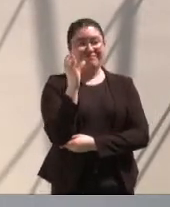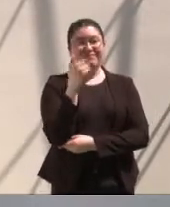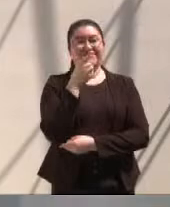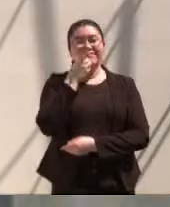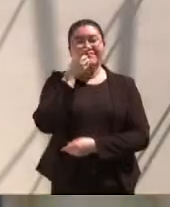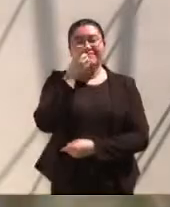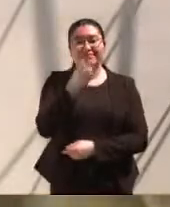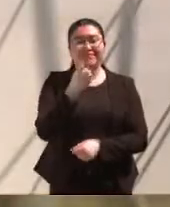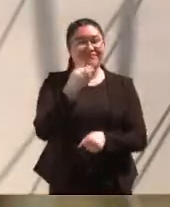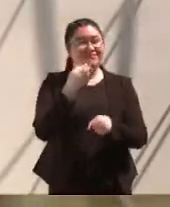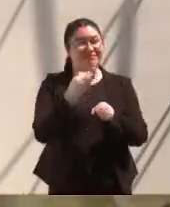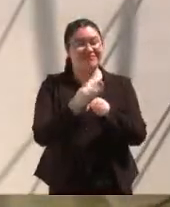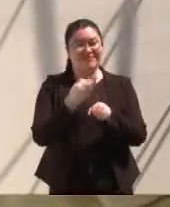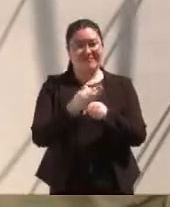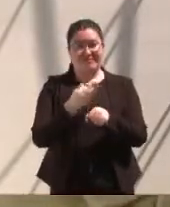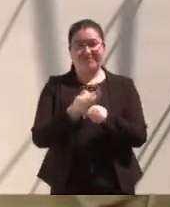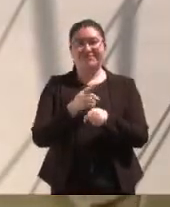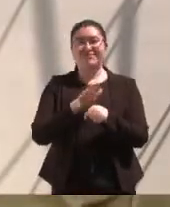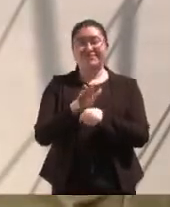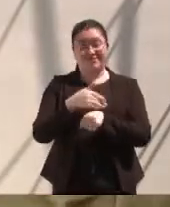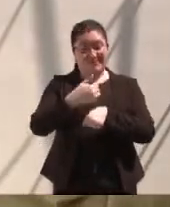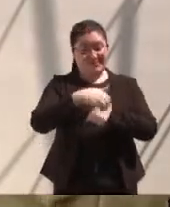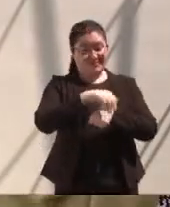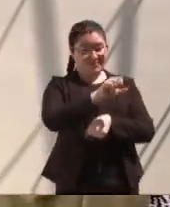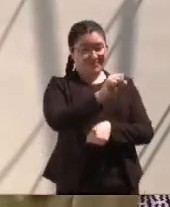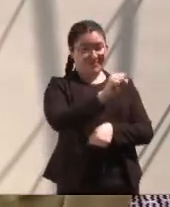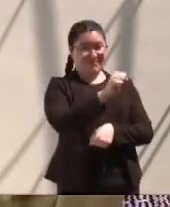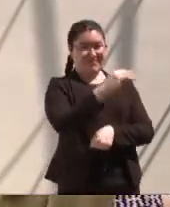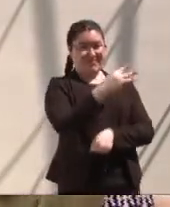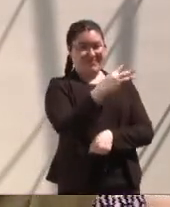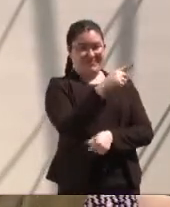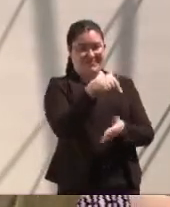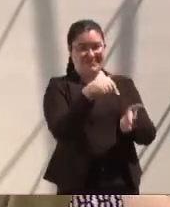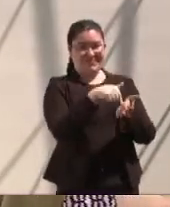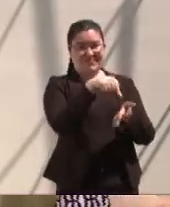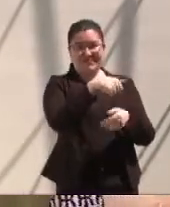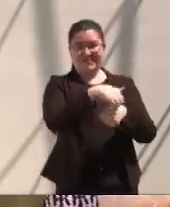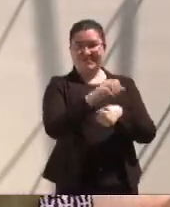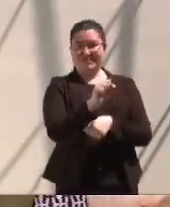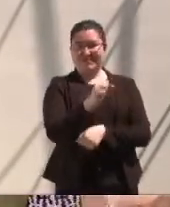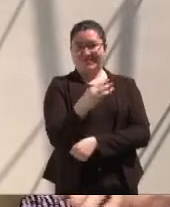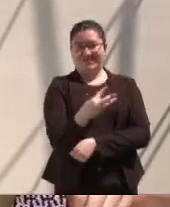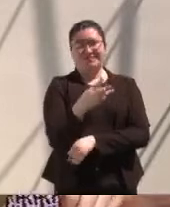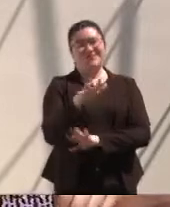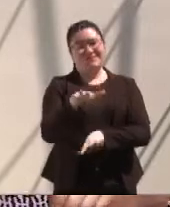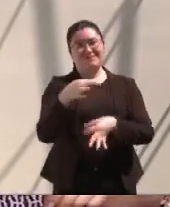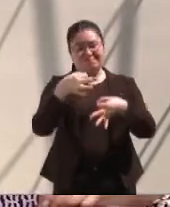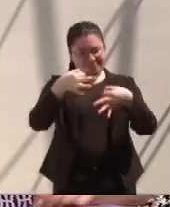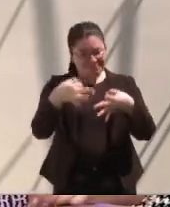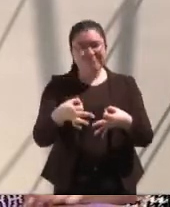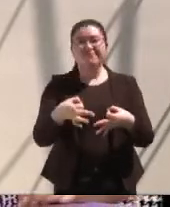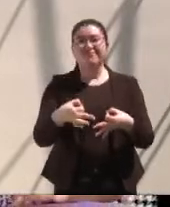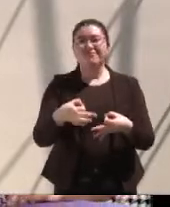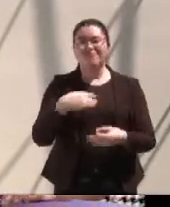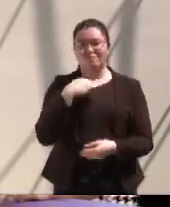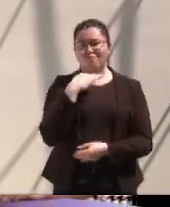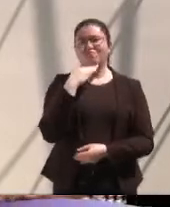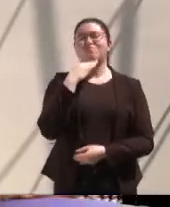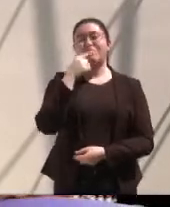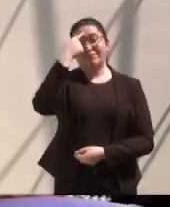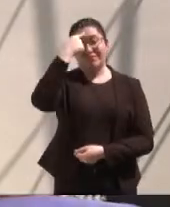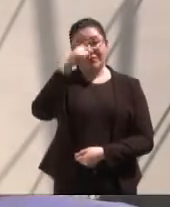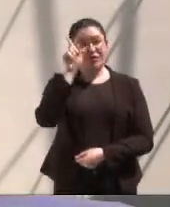el Centro de Justicia número 63, que es un espacio digno para las mujeres, donde las mujeres van a